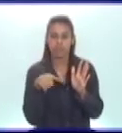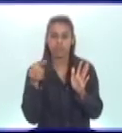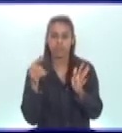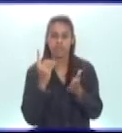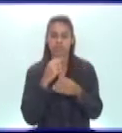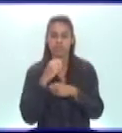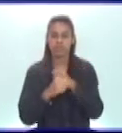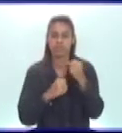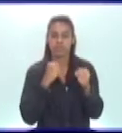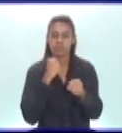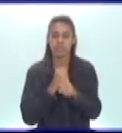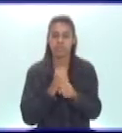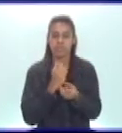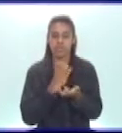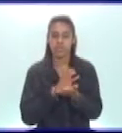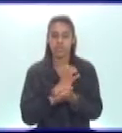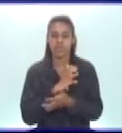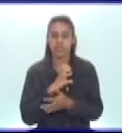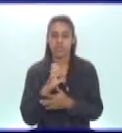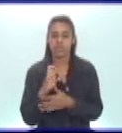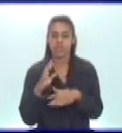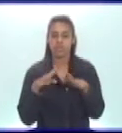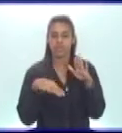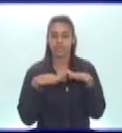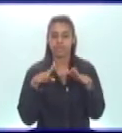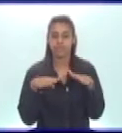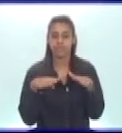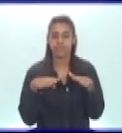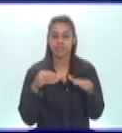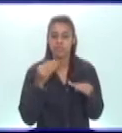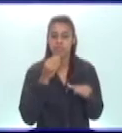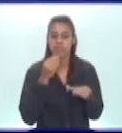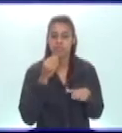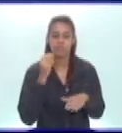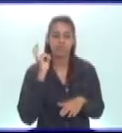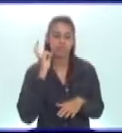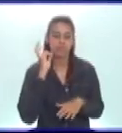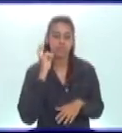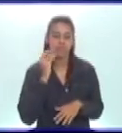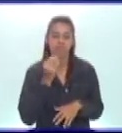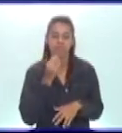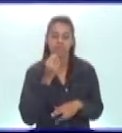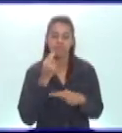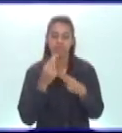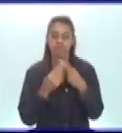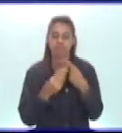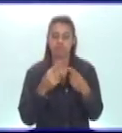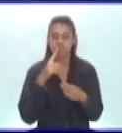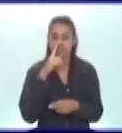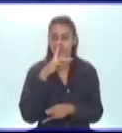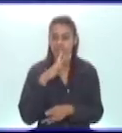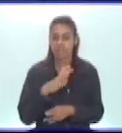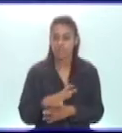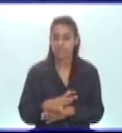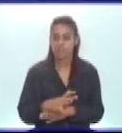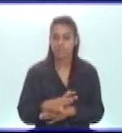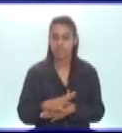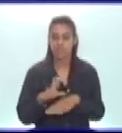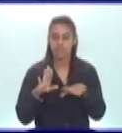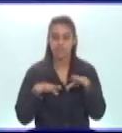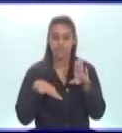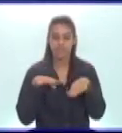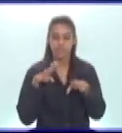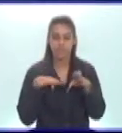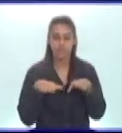escuela que nos puede demostrar cuáles son los sonidos que pueden percibir nuestros niños teniendo en cuenta